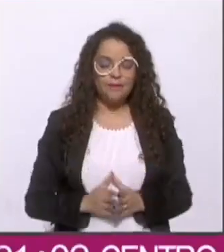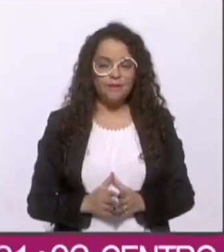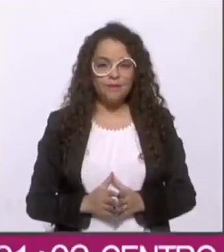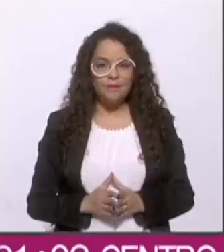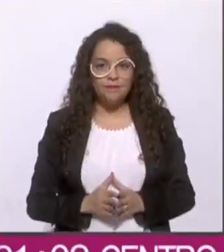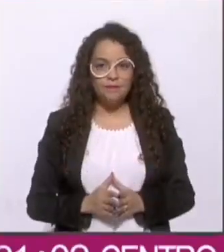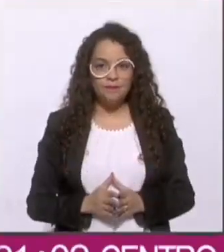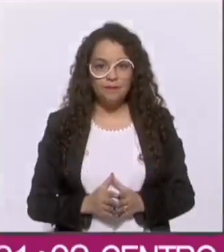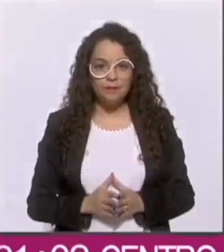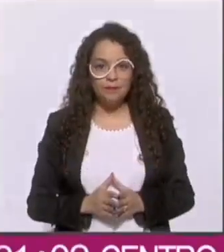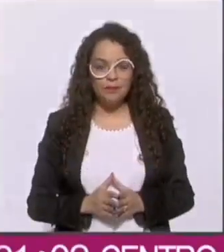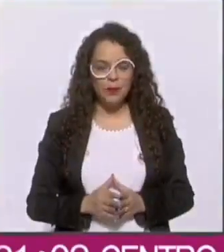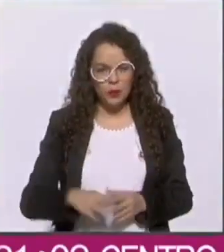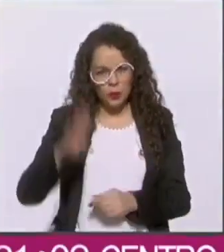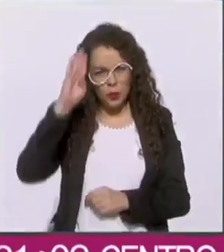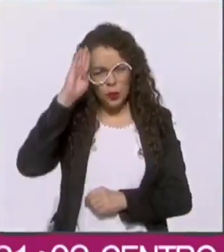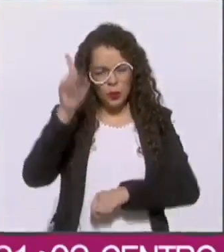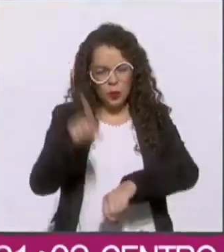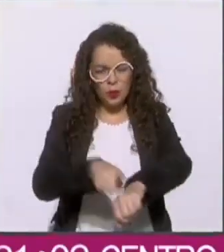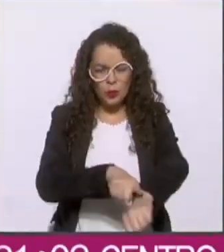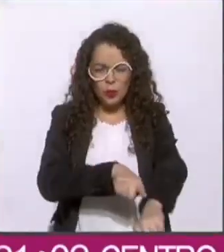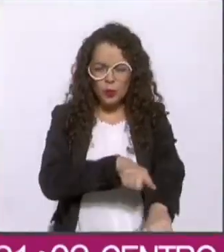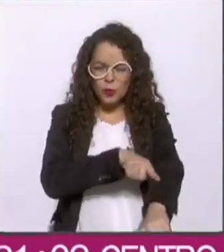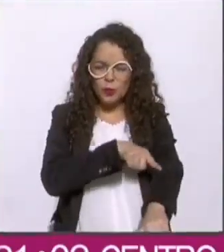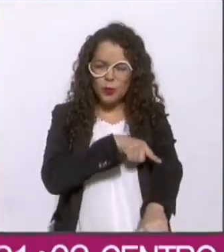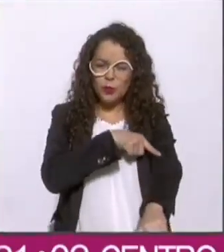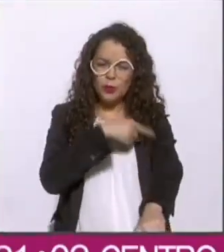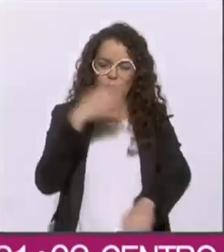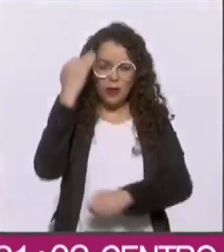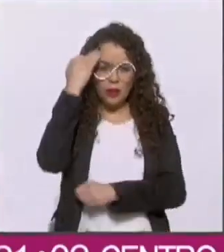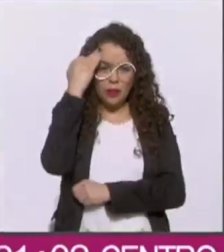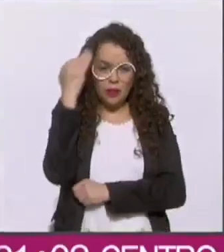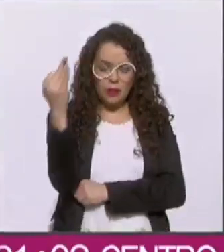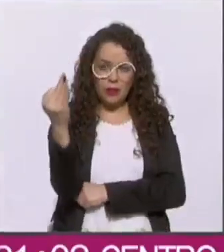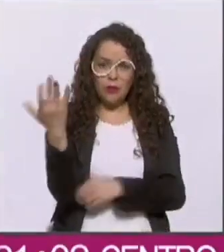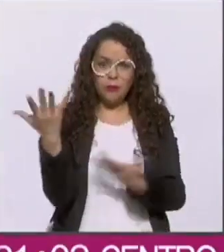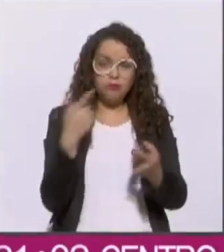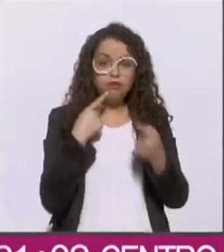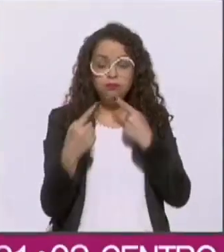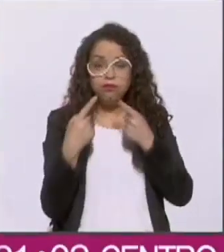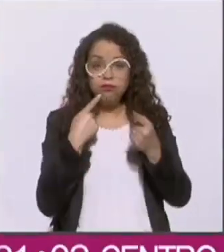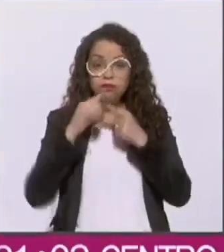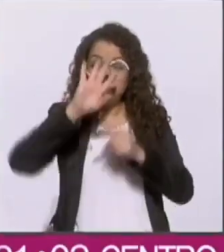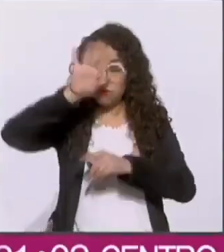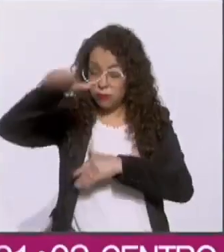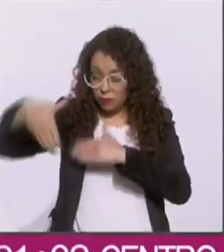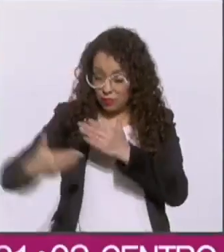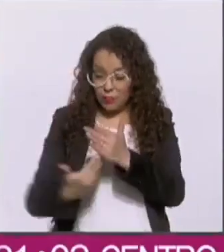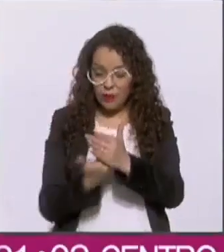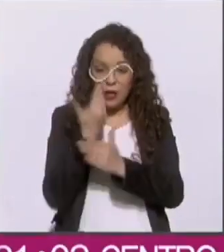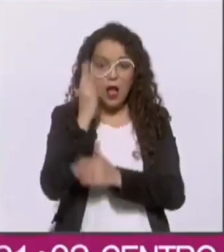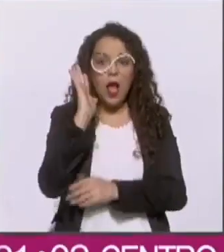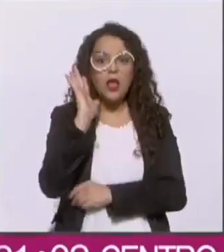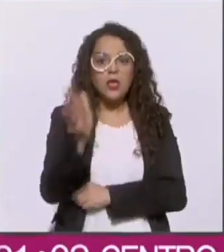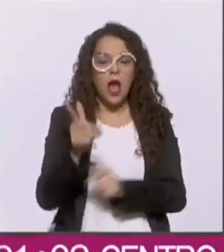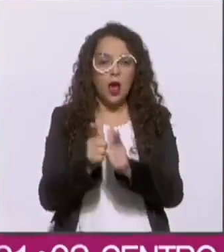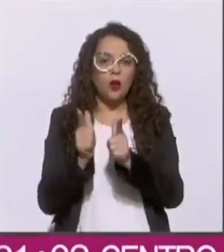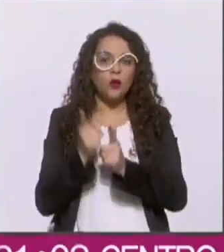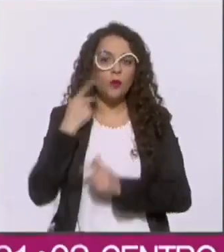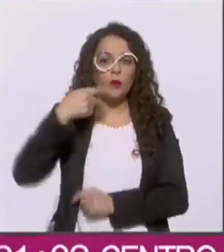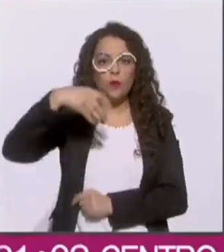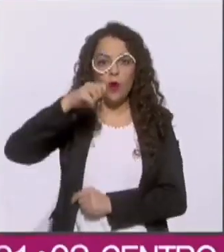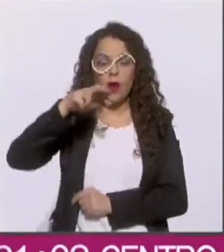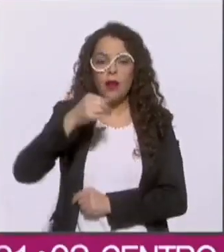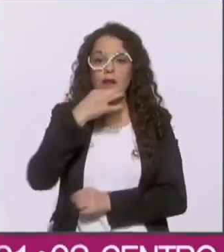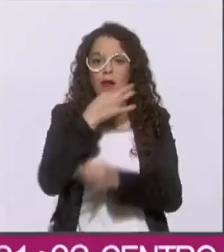Y luego de una maratónica jornada a la madrugada de este sábado, la dirigencia de Morena dio a conocer a las mujeres y hombres que